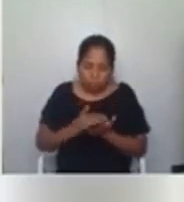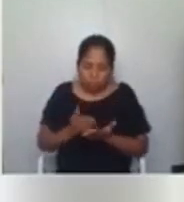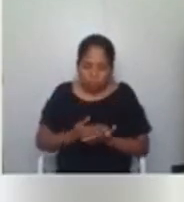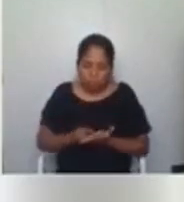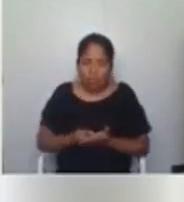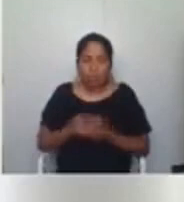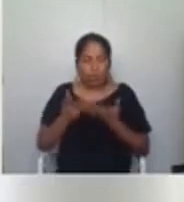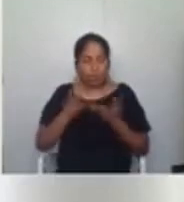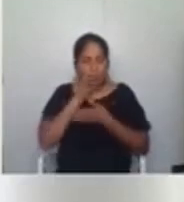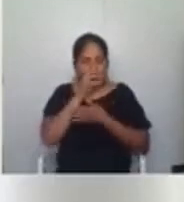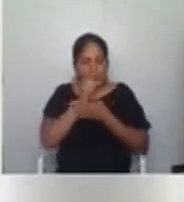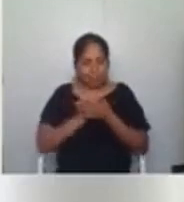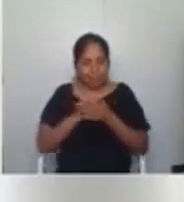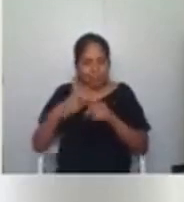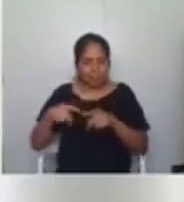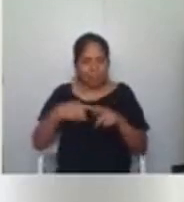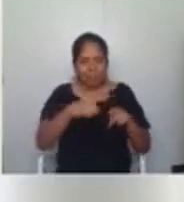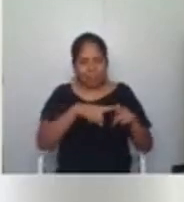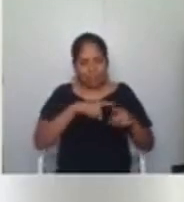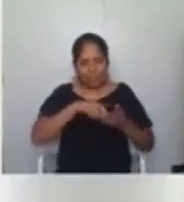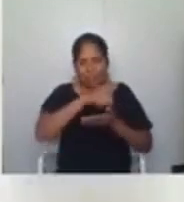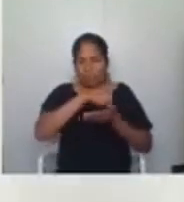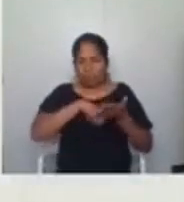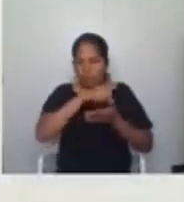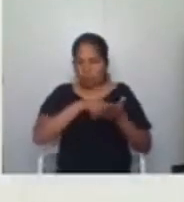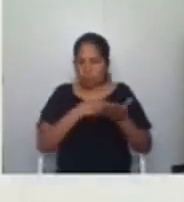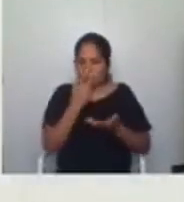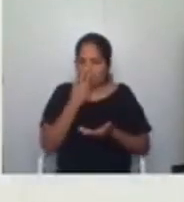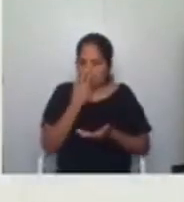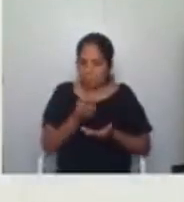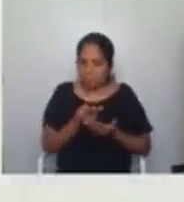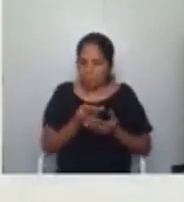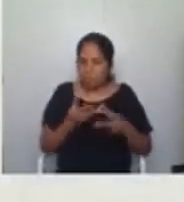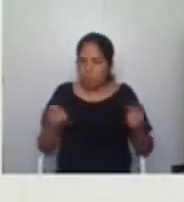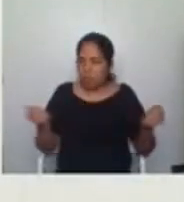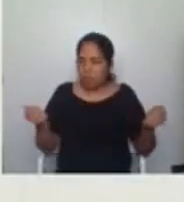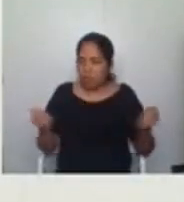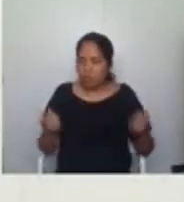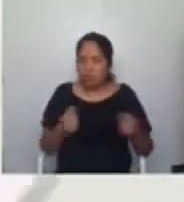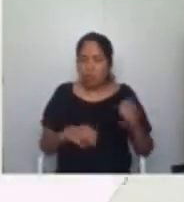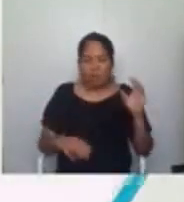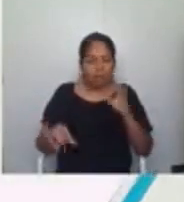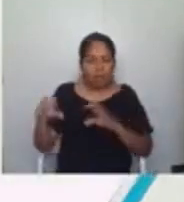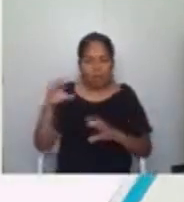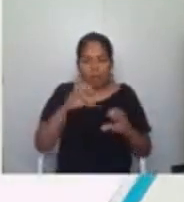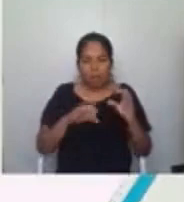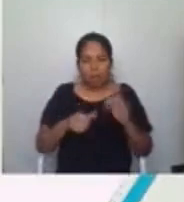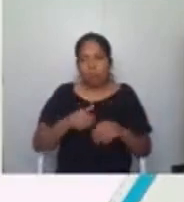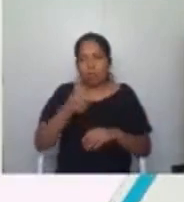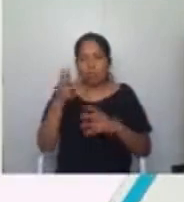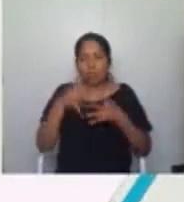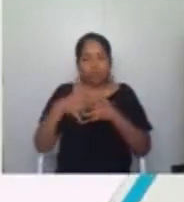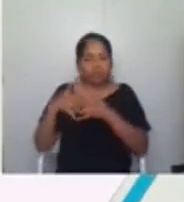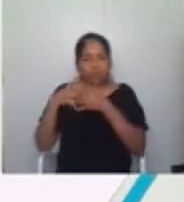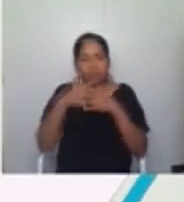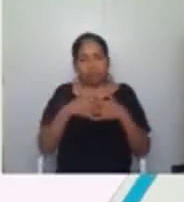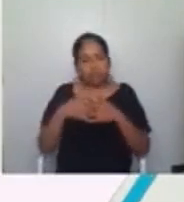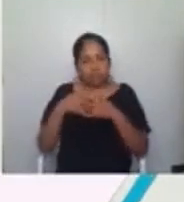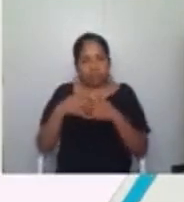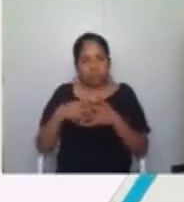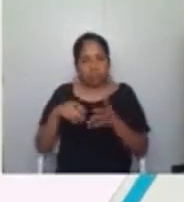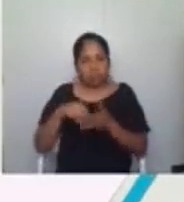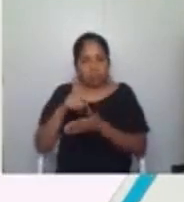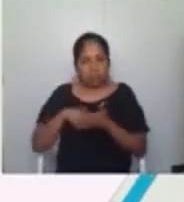los contratos de obra. No los hemos encontrado. Tenemos que buscarlos en Estados Unidos. Así no se